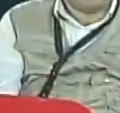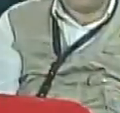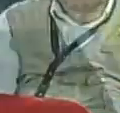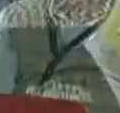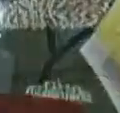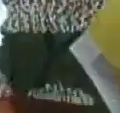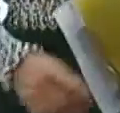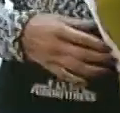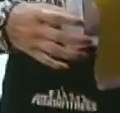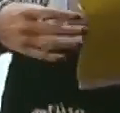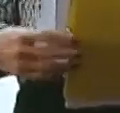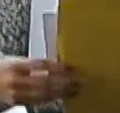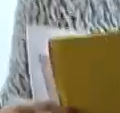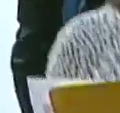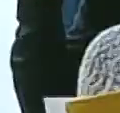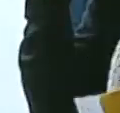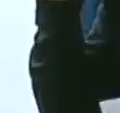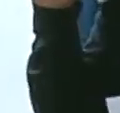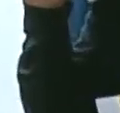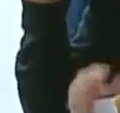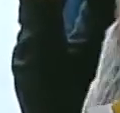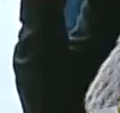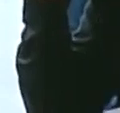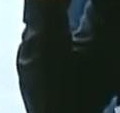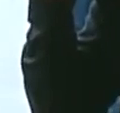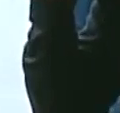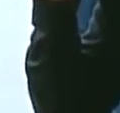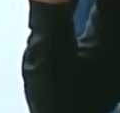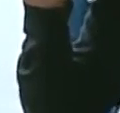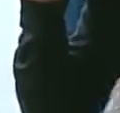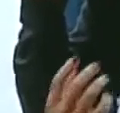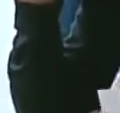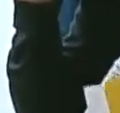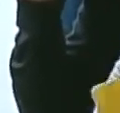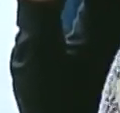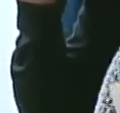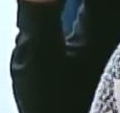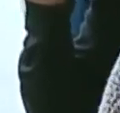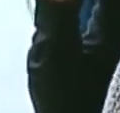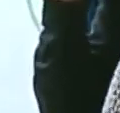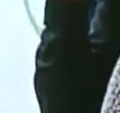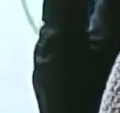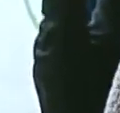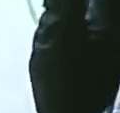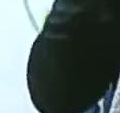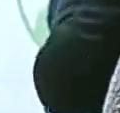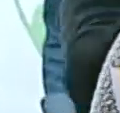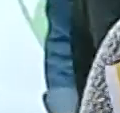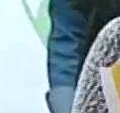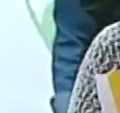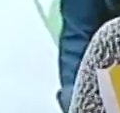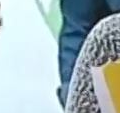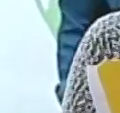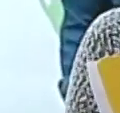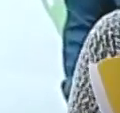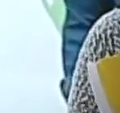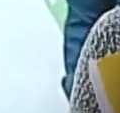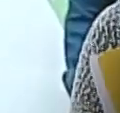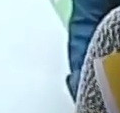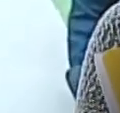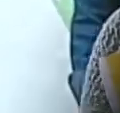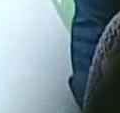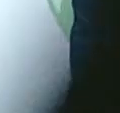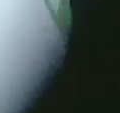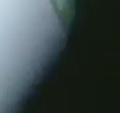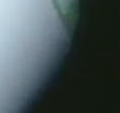Buenos días, señor presidente. Buenos días. Mire, para llegar a la fecha de hoy, hay organizaciones y partidos políticos que han adoptado diversos